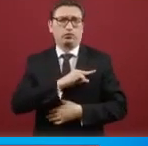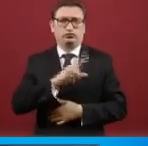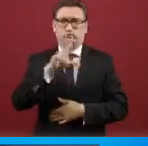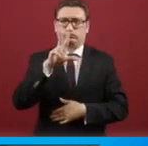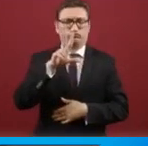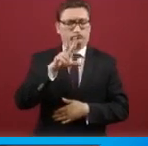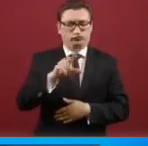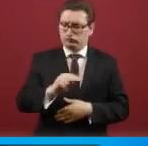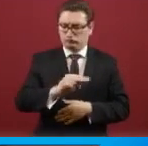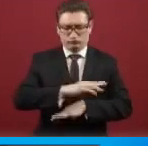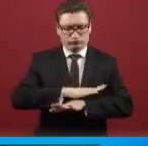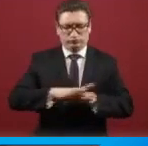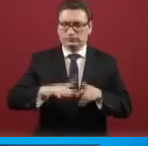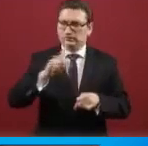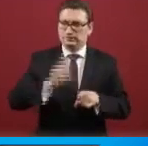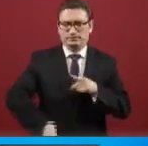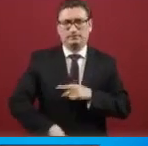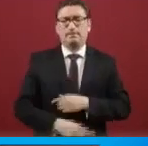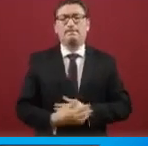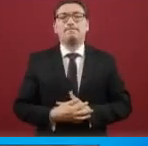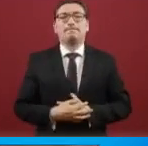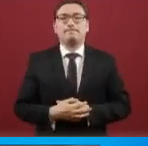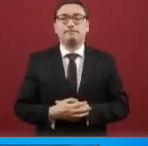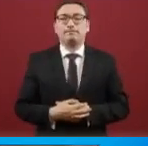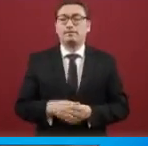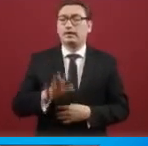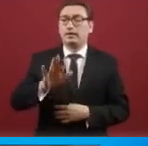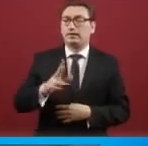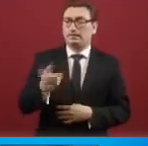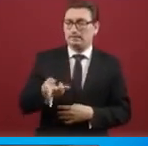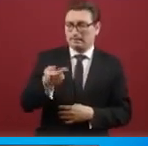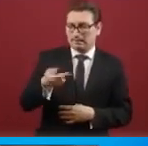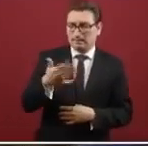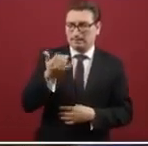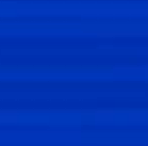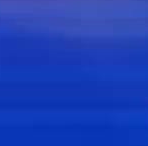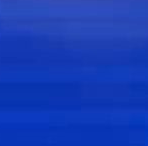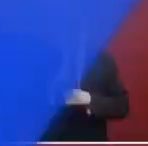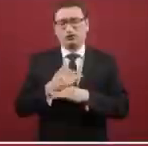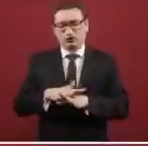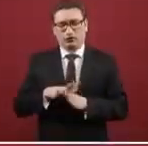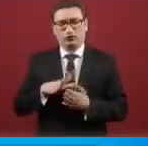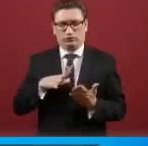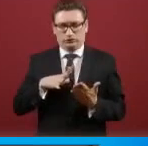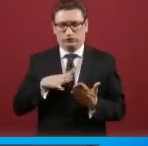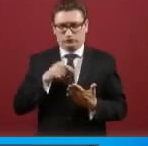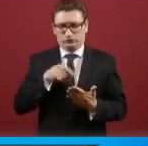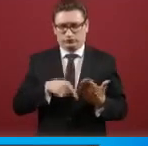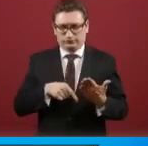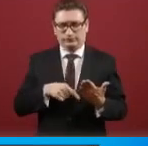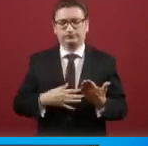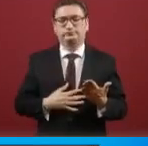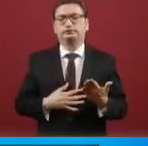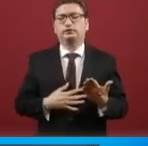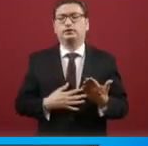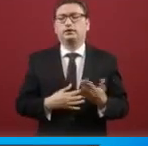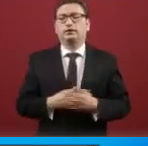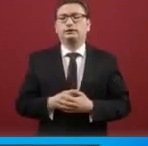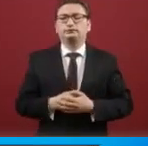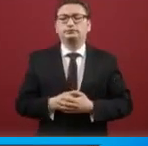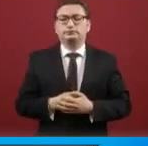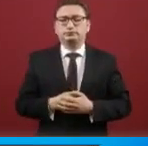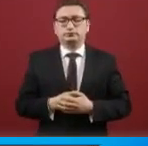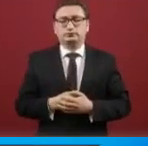este proceso. También fue detenida la minuta que promovía la privatización del agua. Industria petrolera.